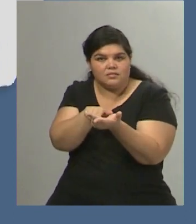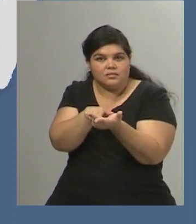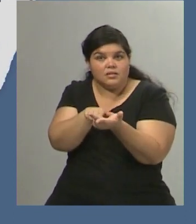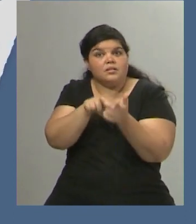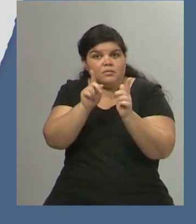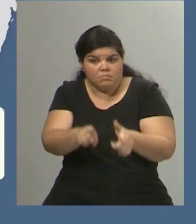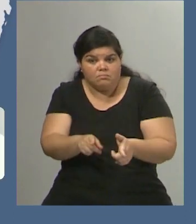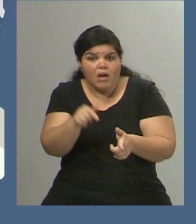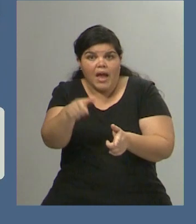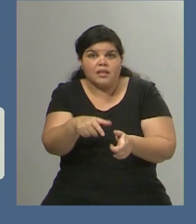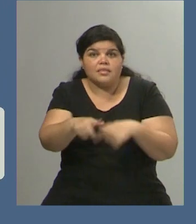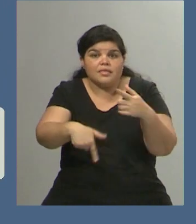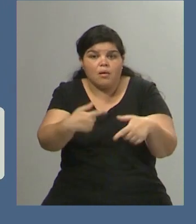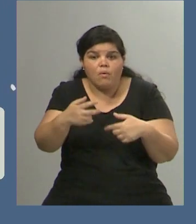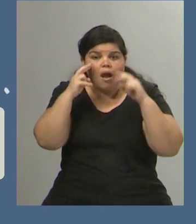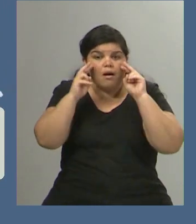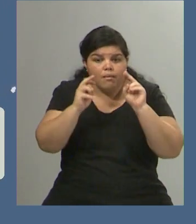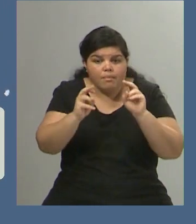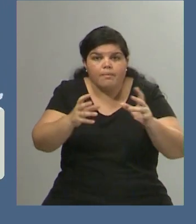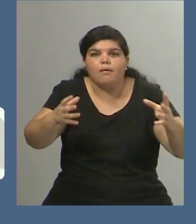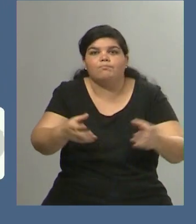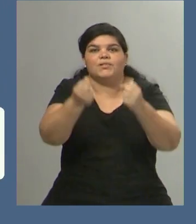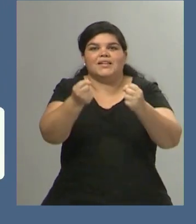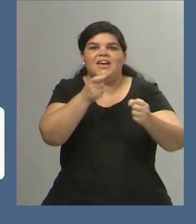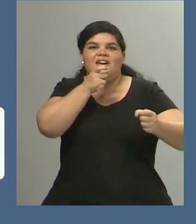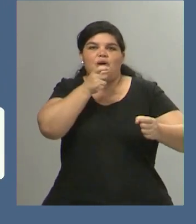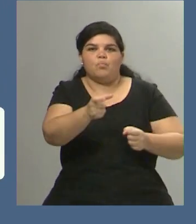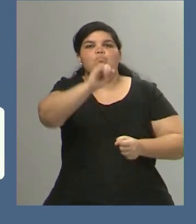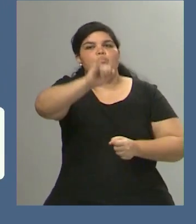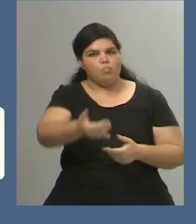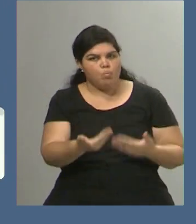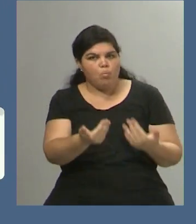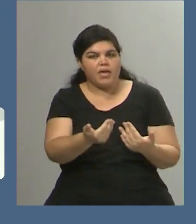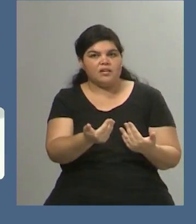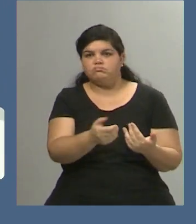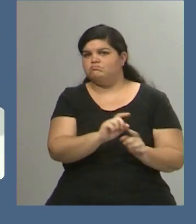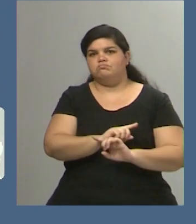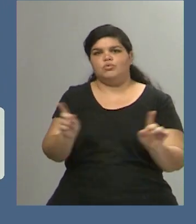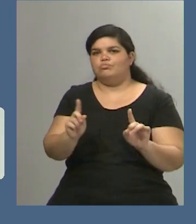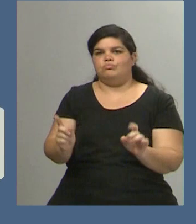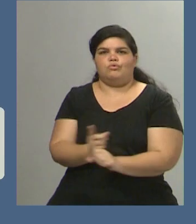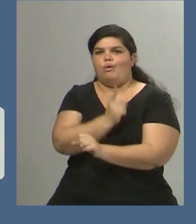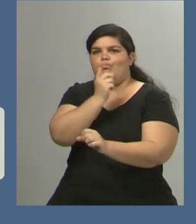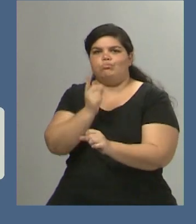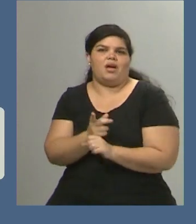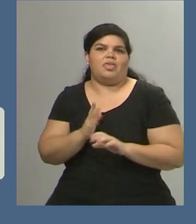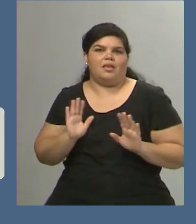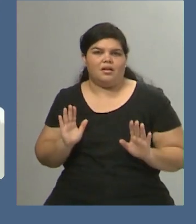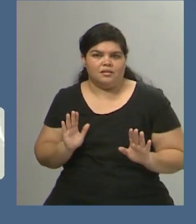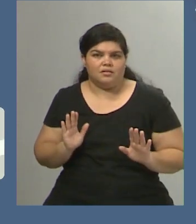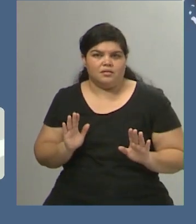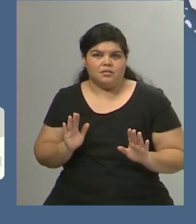no se puede y a encontrar el jeitinho de cómo solucionar el problema, eventualmente sin necesidad de